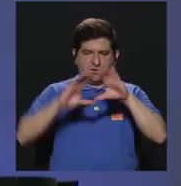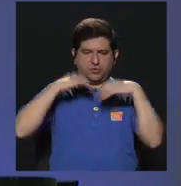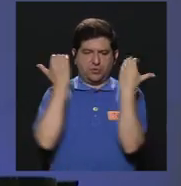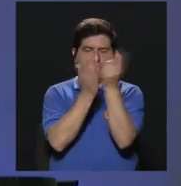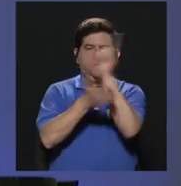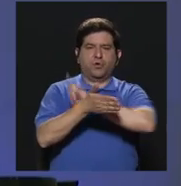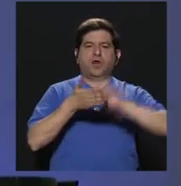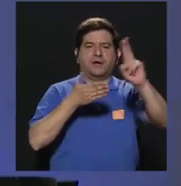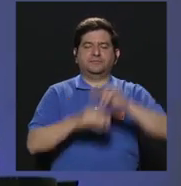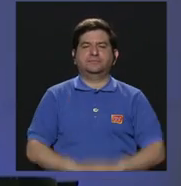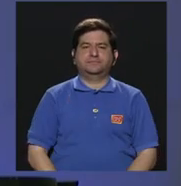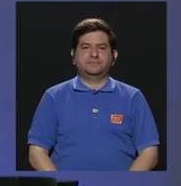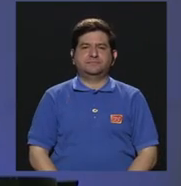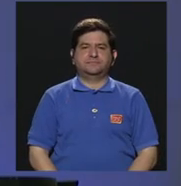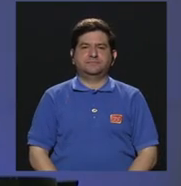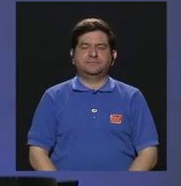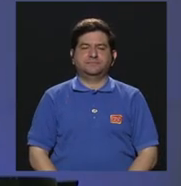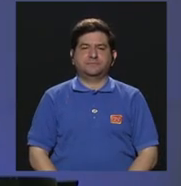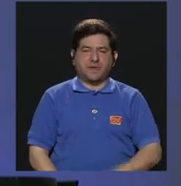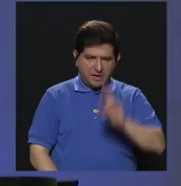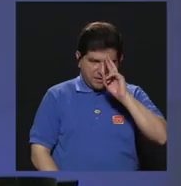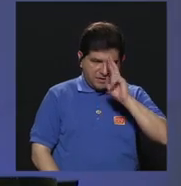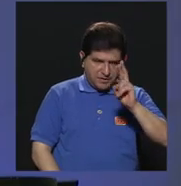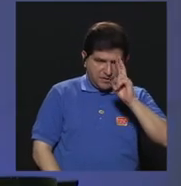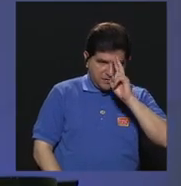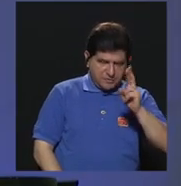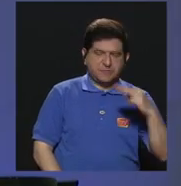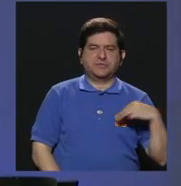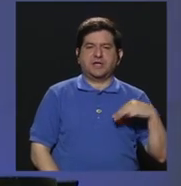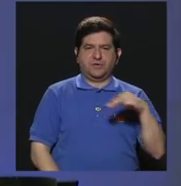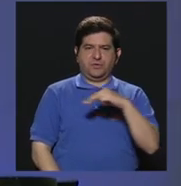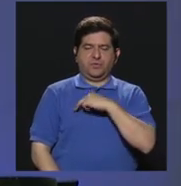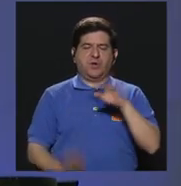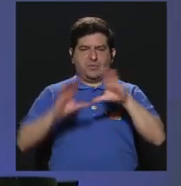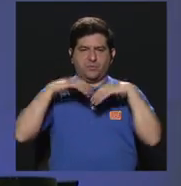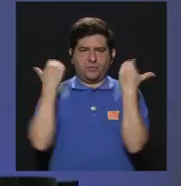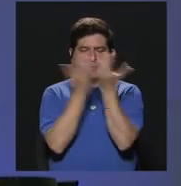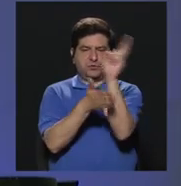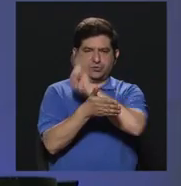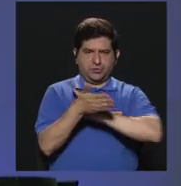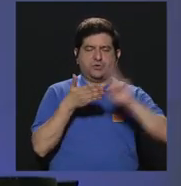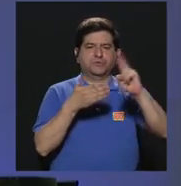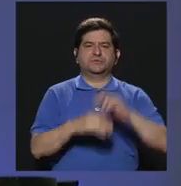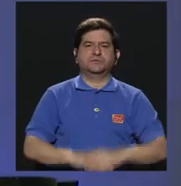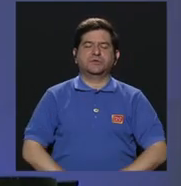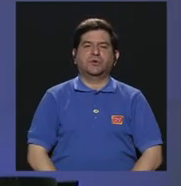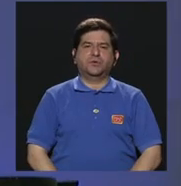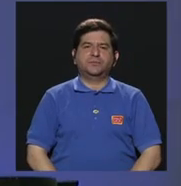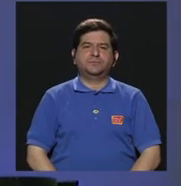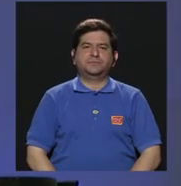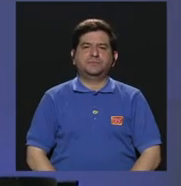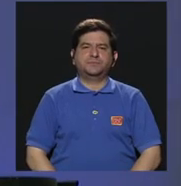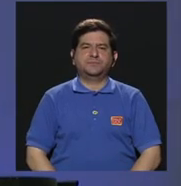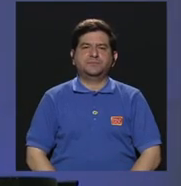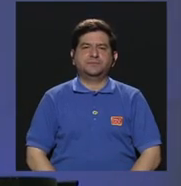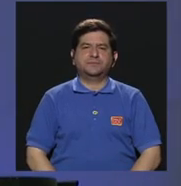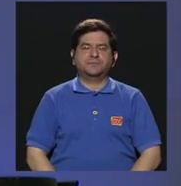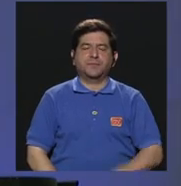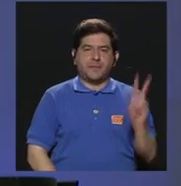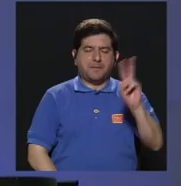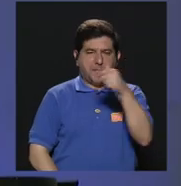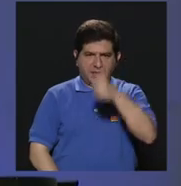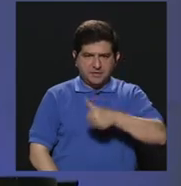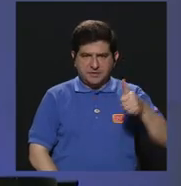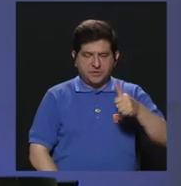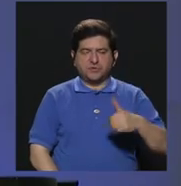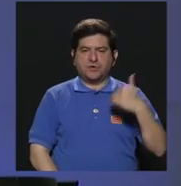Universitario, estimados y estimadas miembros del Consejo Universitario, estimados